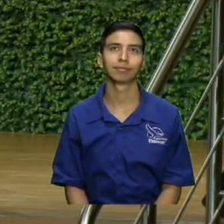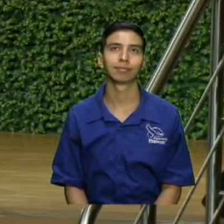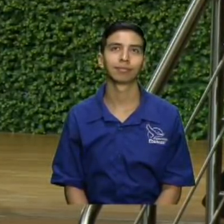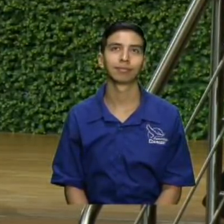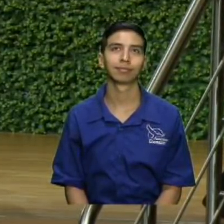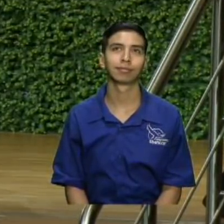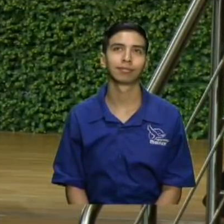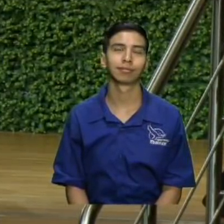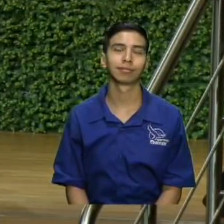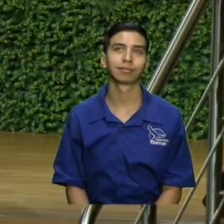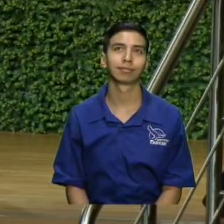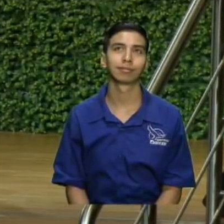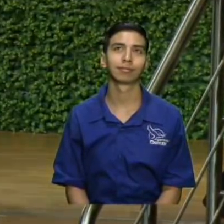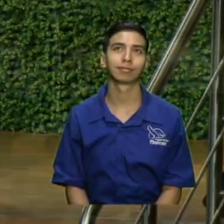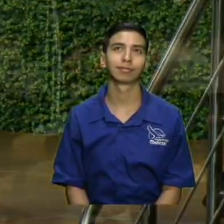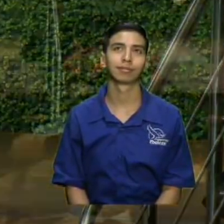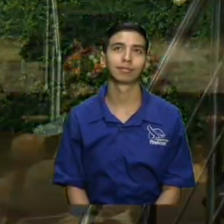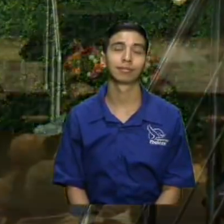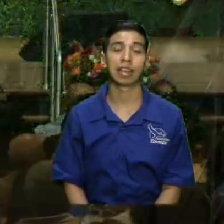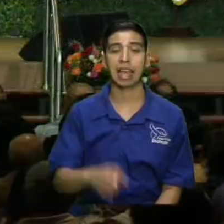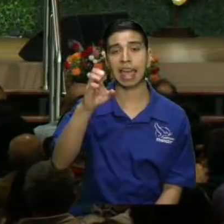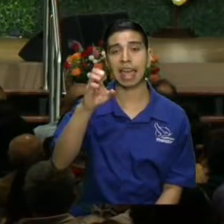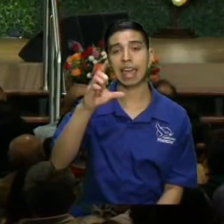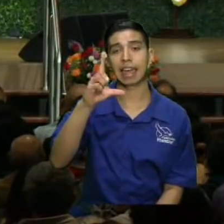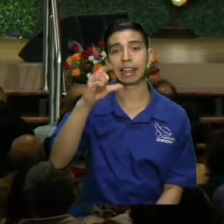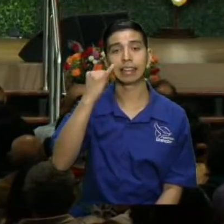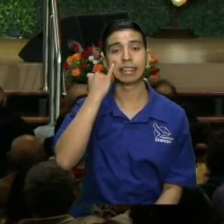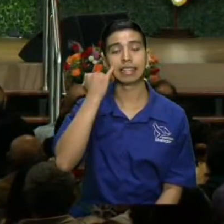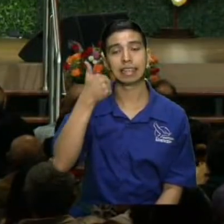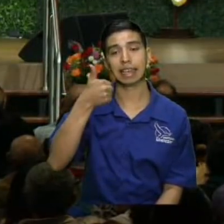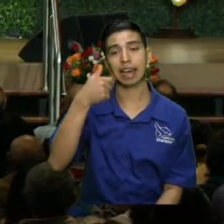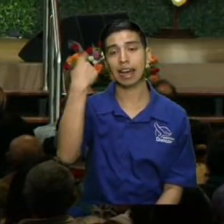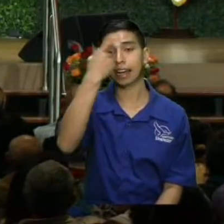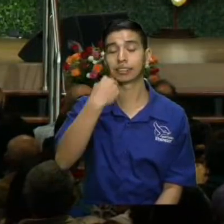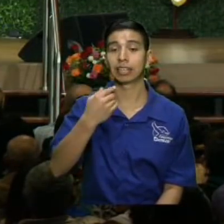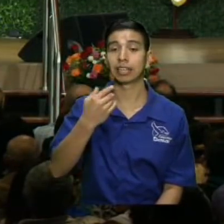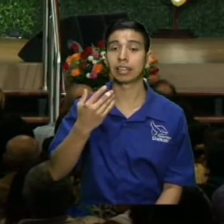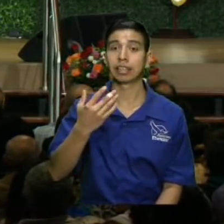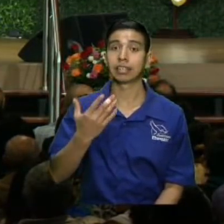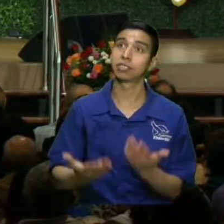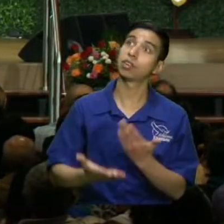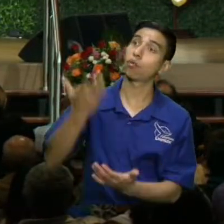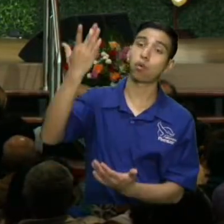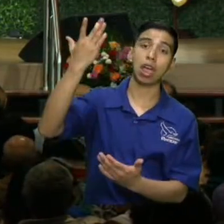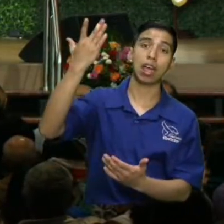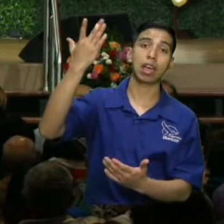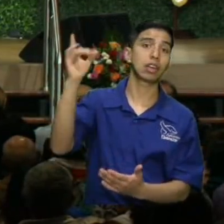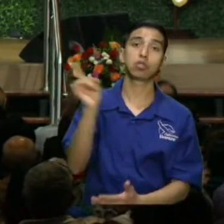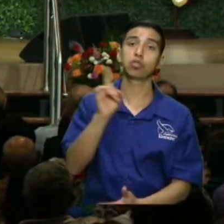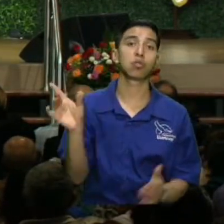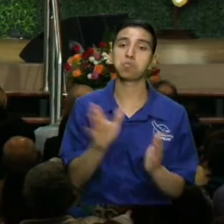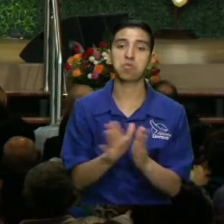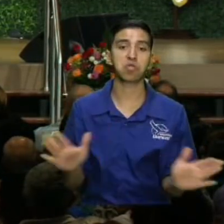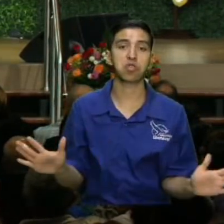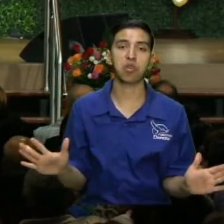¿eh? Eso se puede llegar de muchas maneras. No sé por qué es tan mal pensado usted, que ya pensó que me lo estoy despachando.